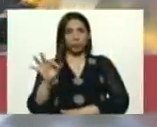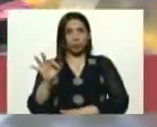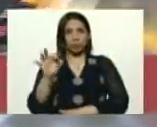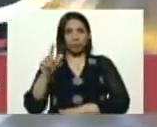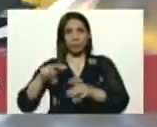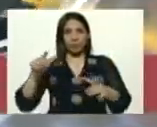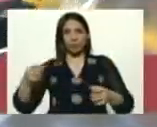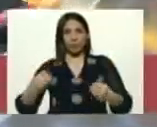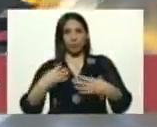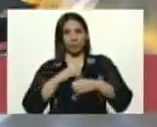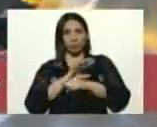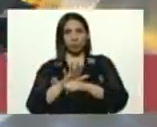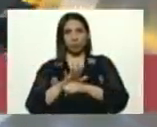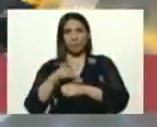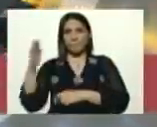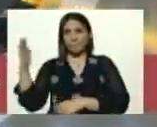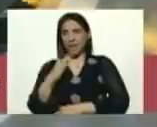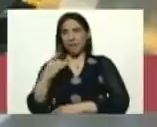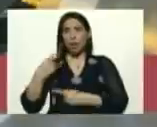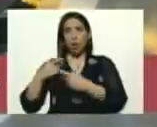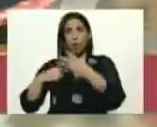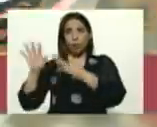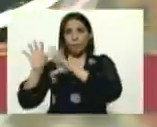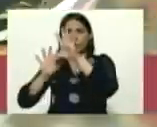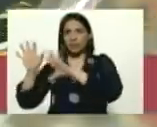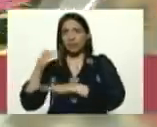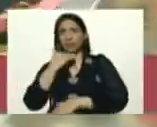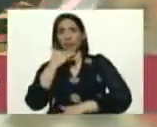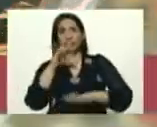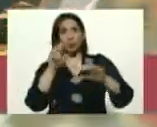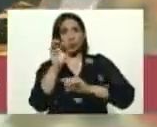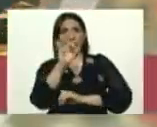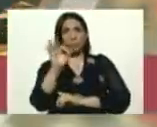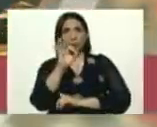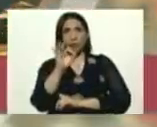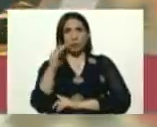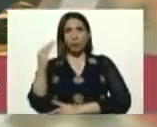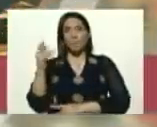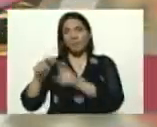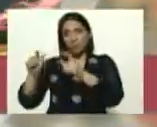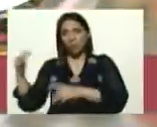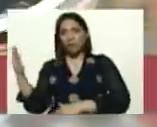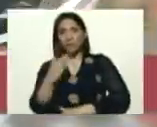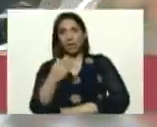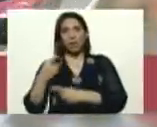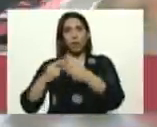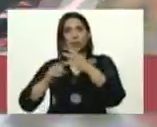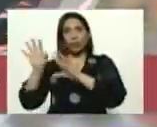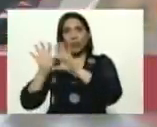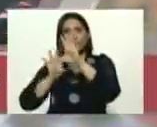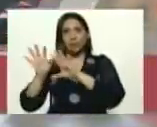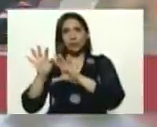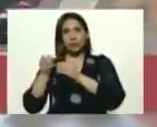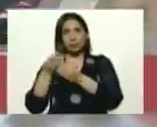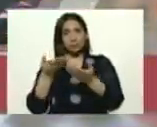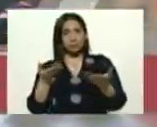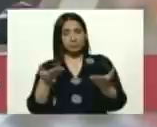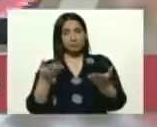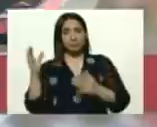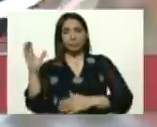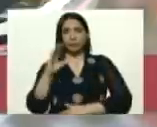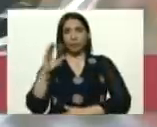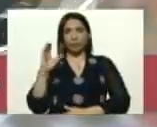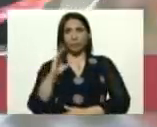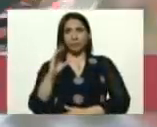casos importados, casi el 80%. De ellos, de